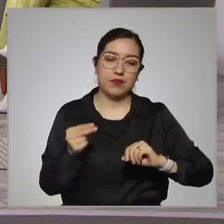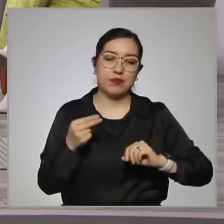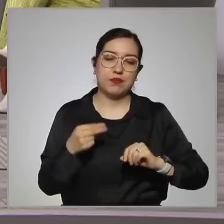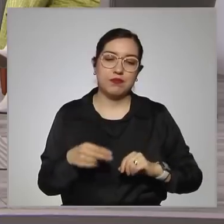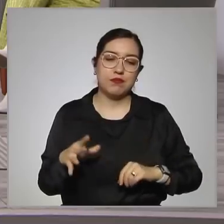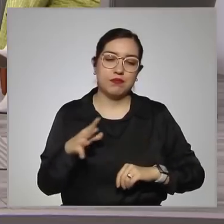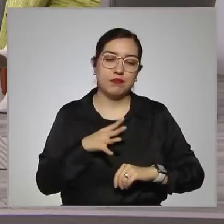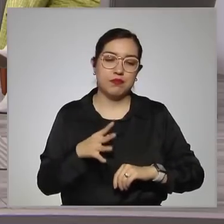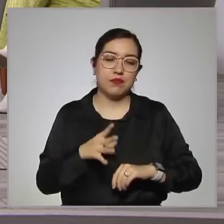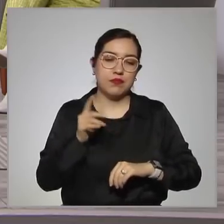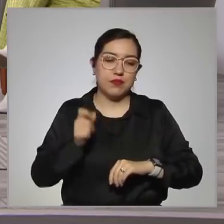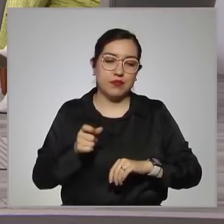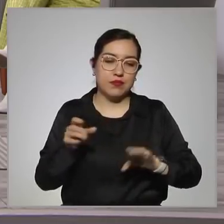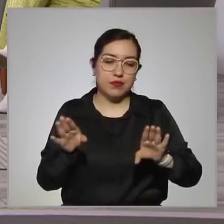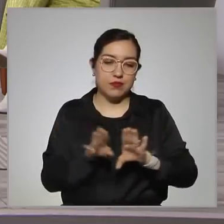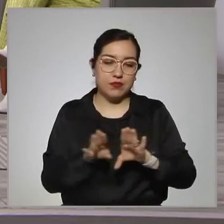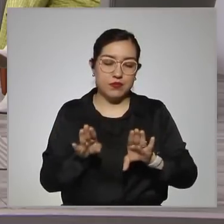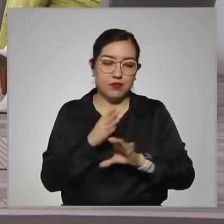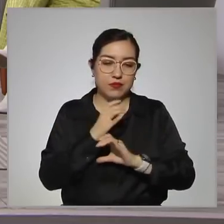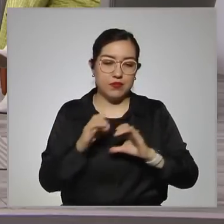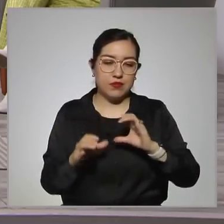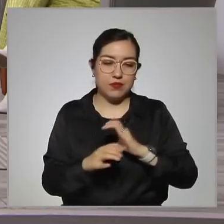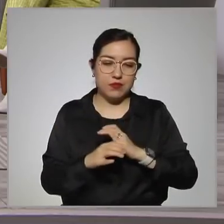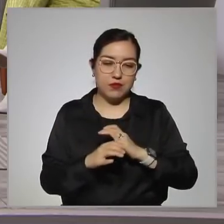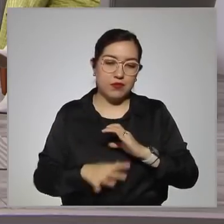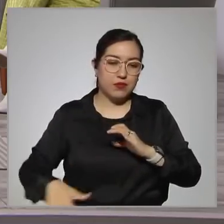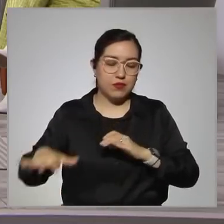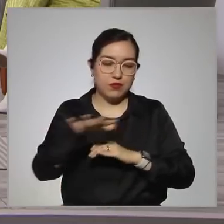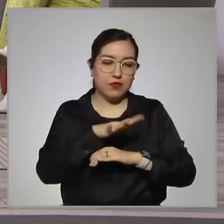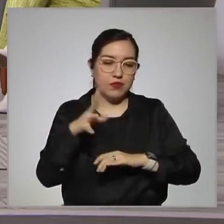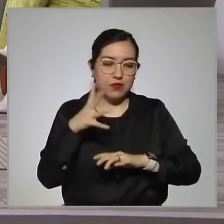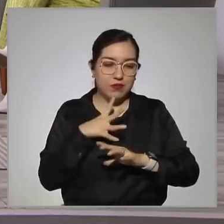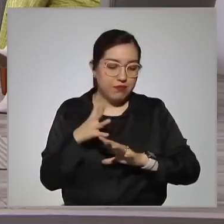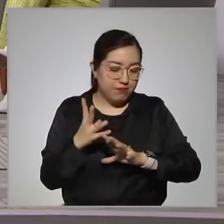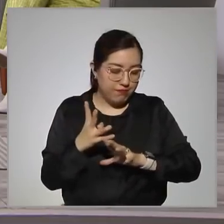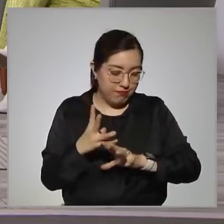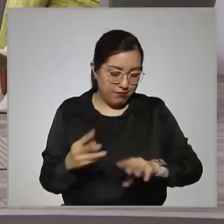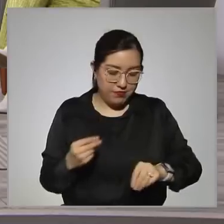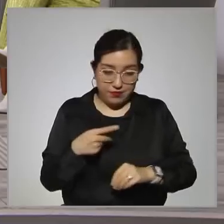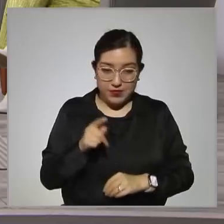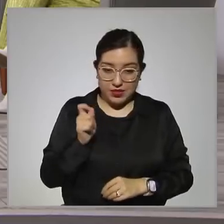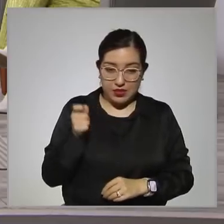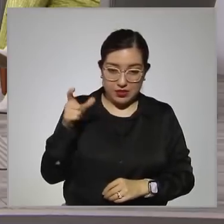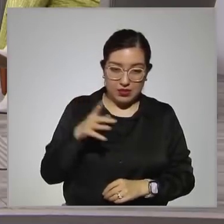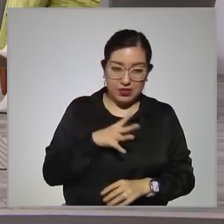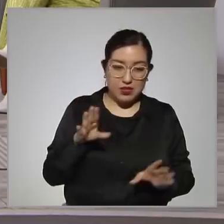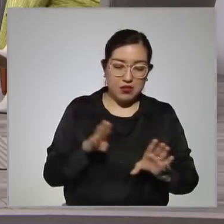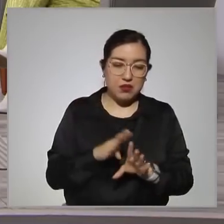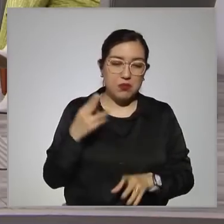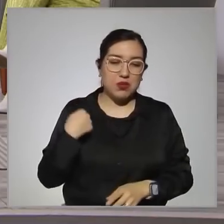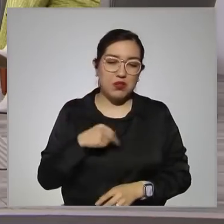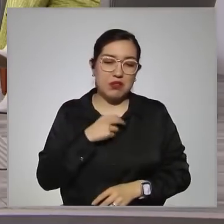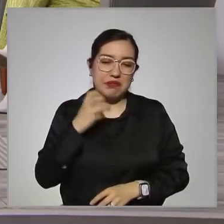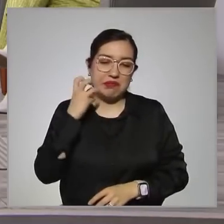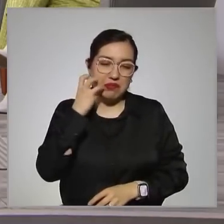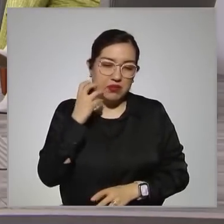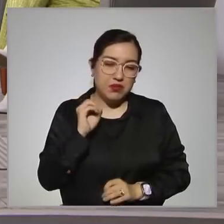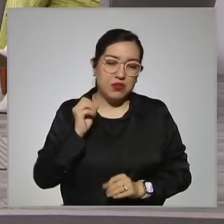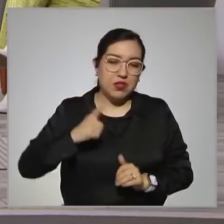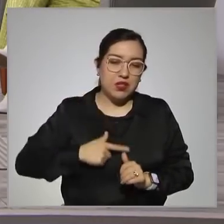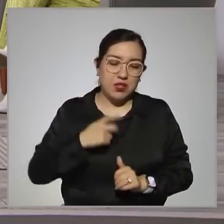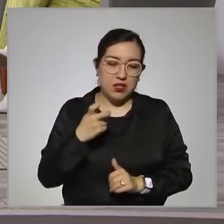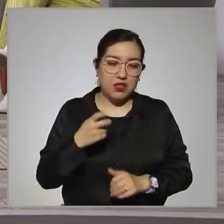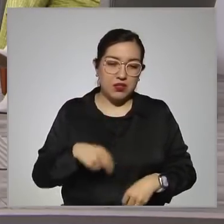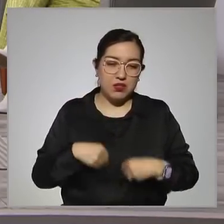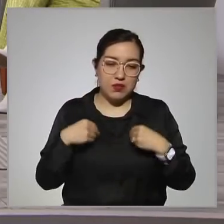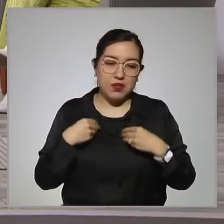circunstancias que escapan a nuestras manos, pero que eso tampoco es motivo para amargarnos nuestro día ni para amargar nuestra